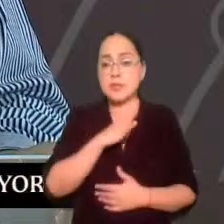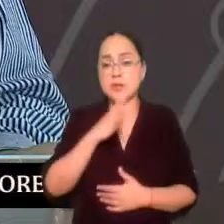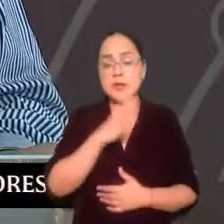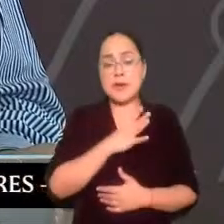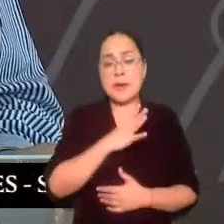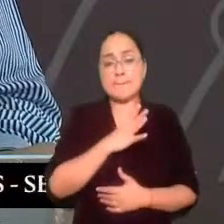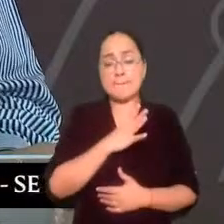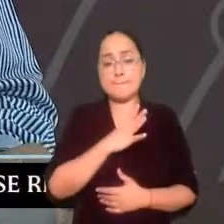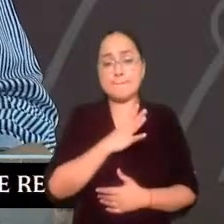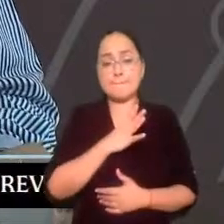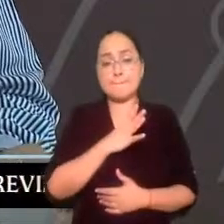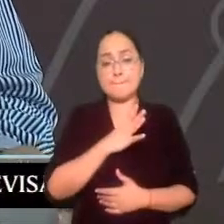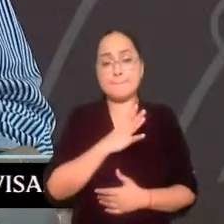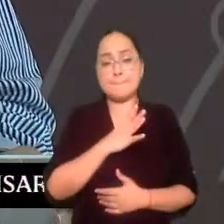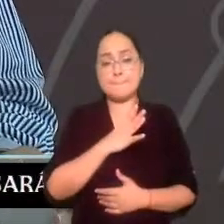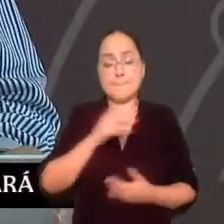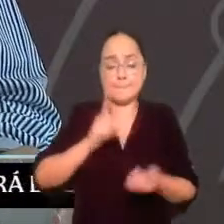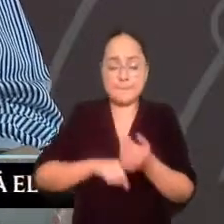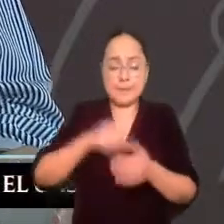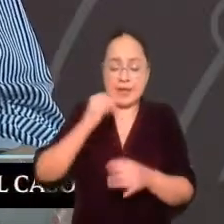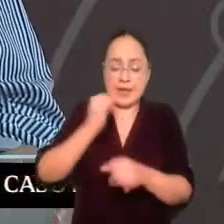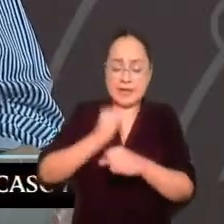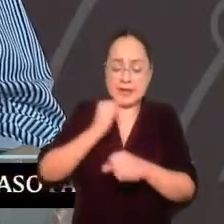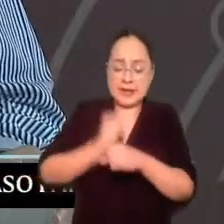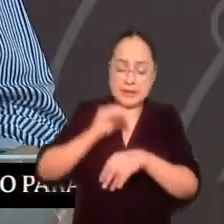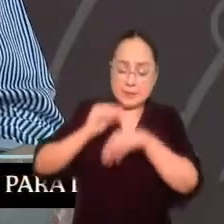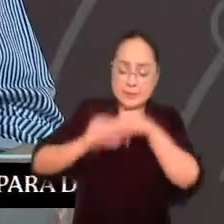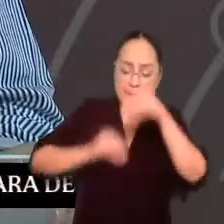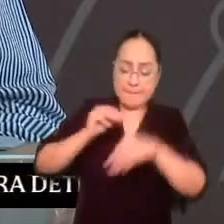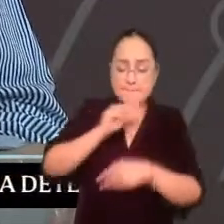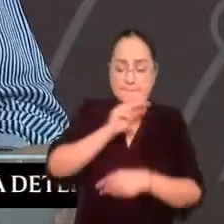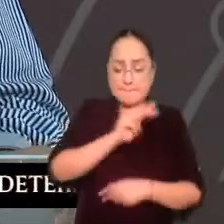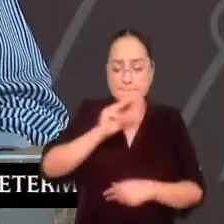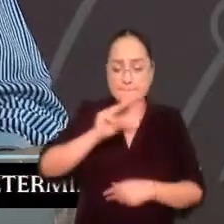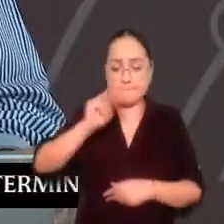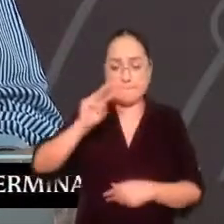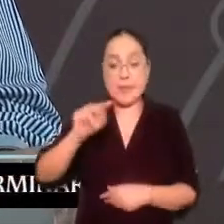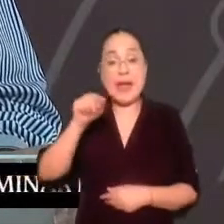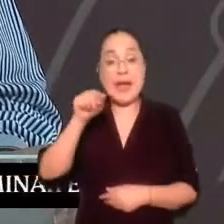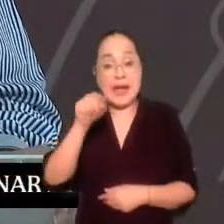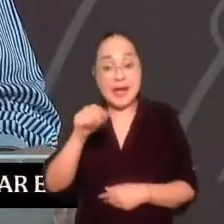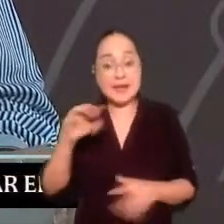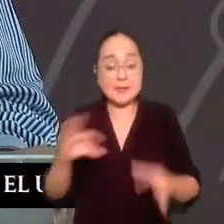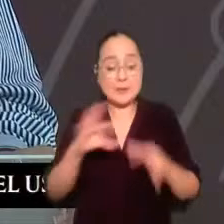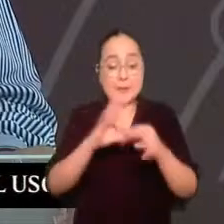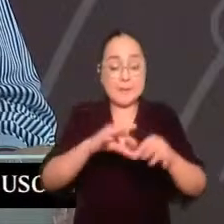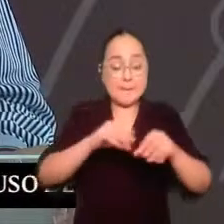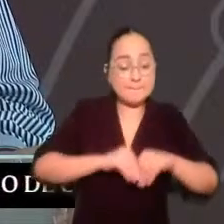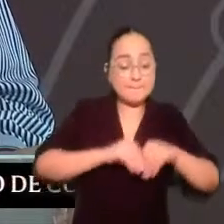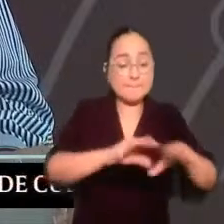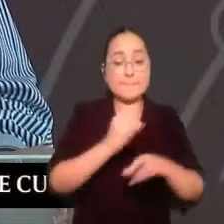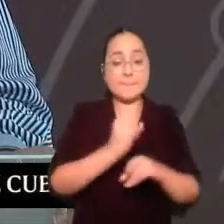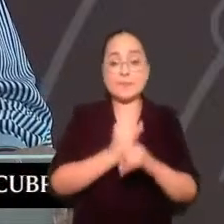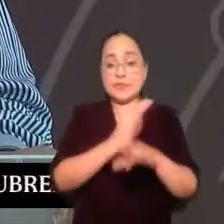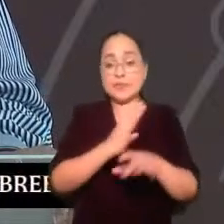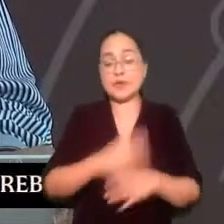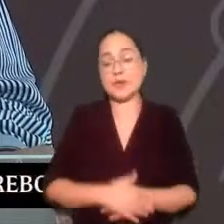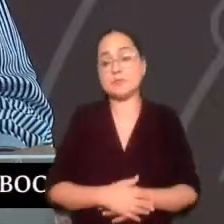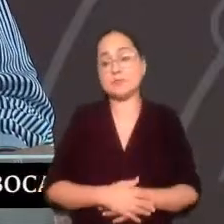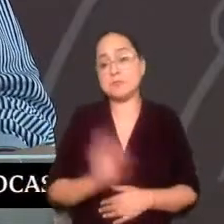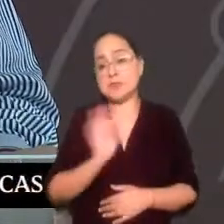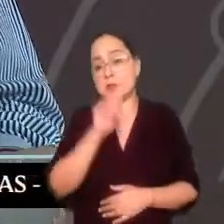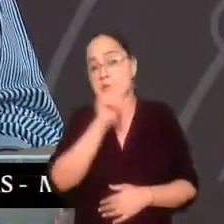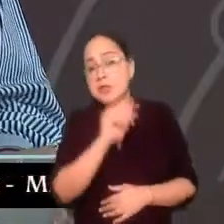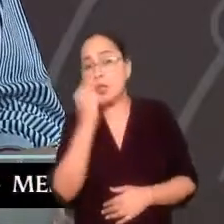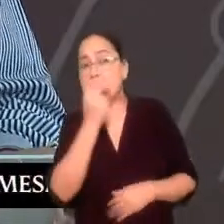página de internet y sobre la página de internet ya van a tener la información requerida y